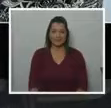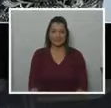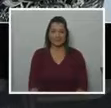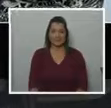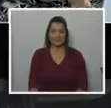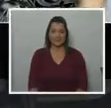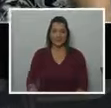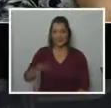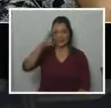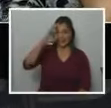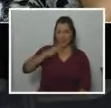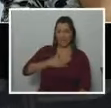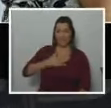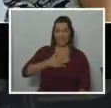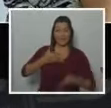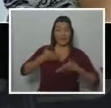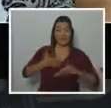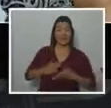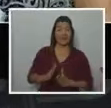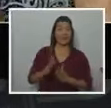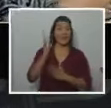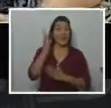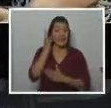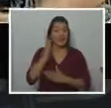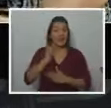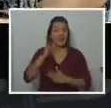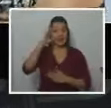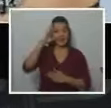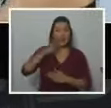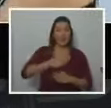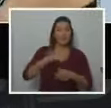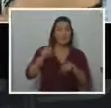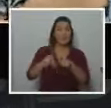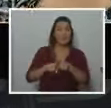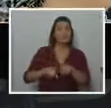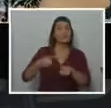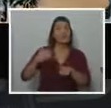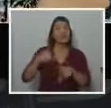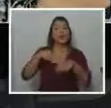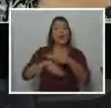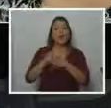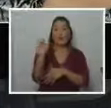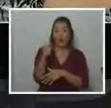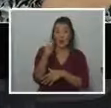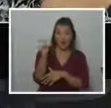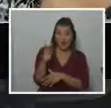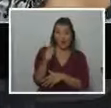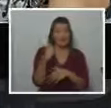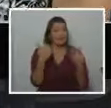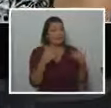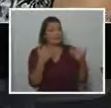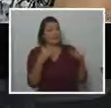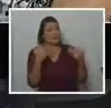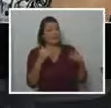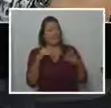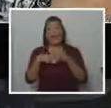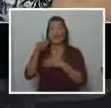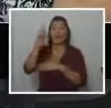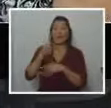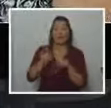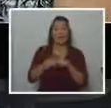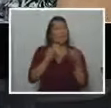Mi hija. Mis hermanos en Guanacaste. Ajá. Ay, ay, ay, ay, y el limón. Ay, ay, ay, ay, Meli,